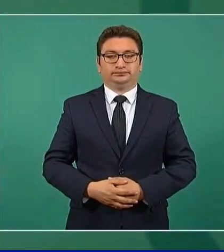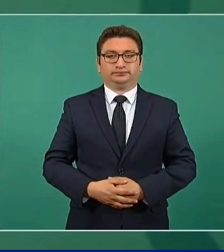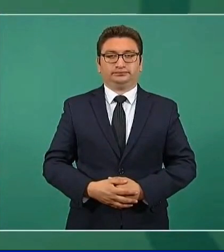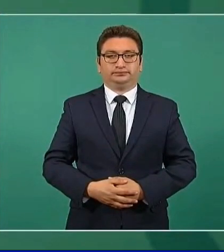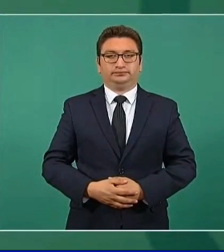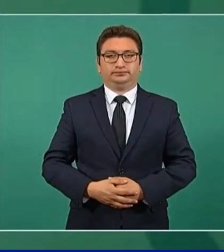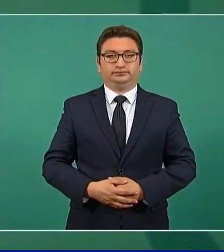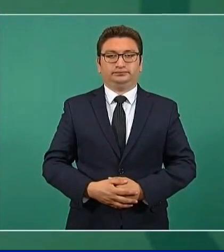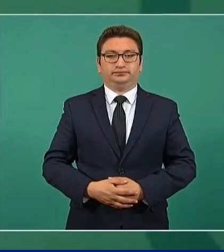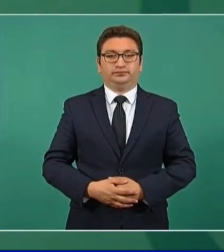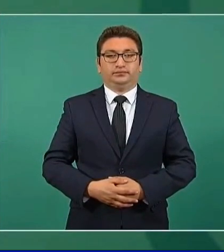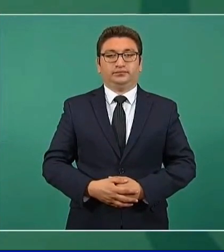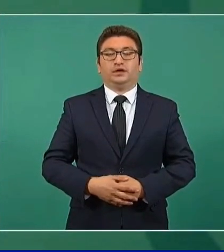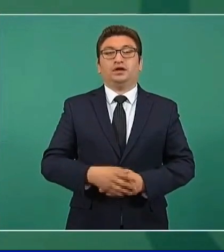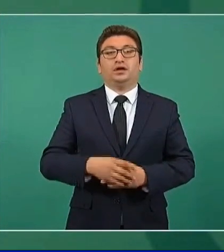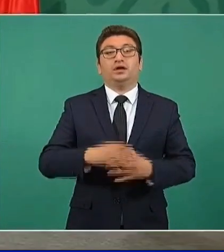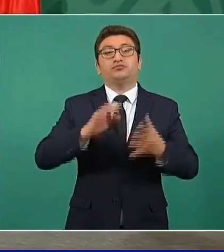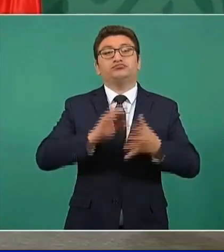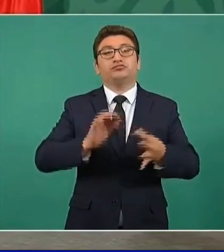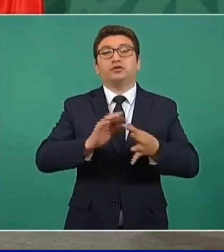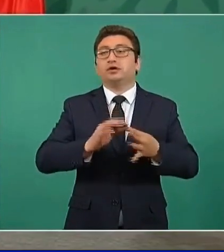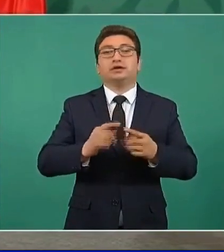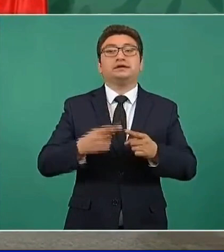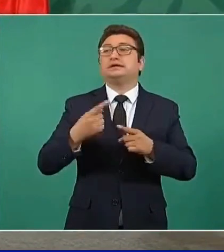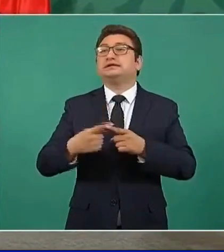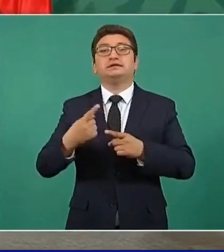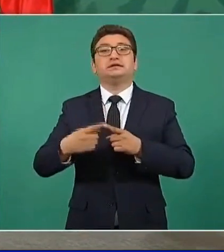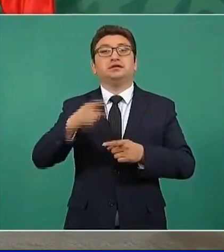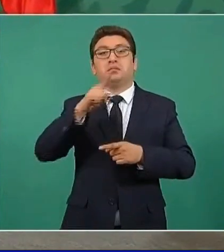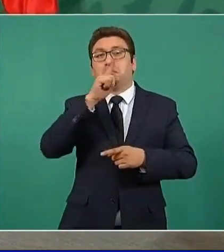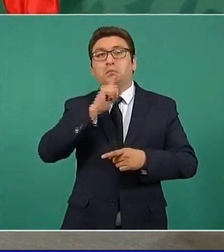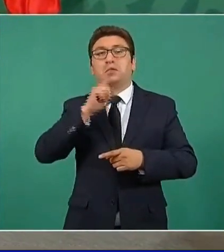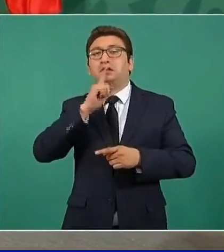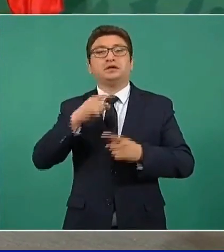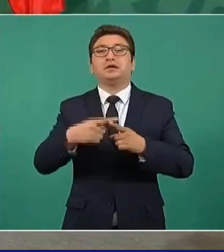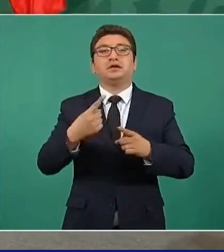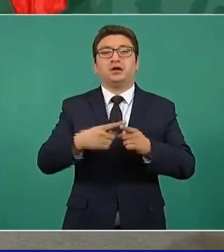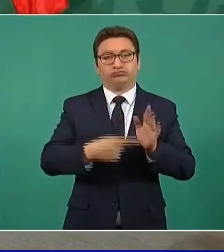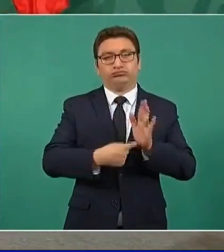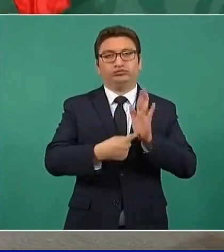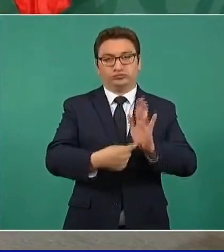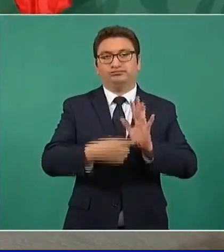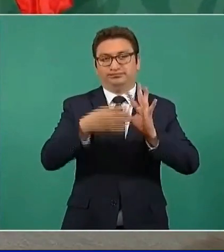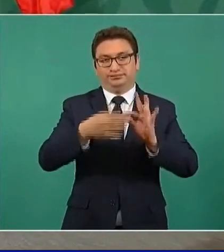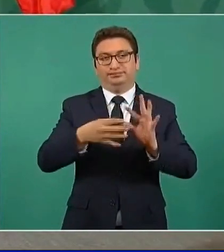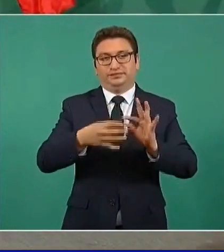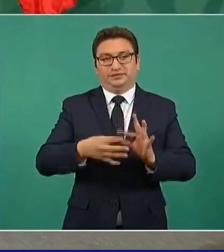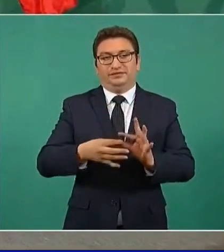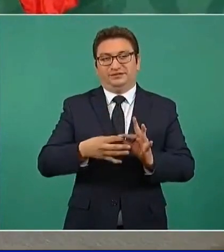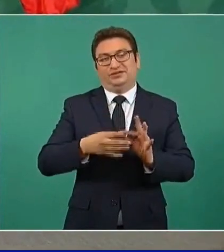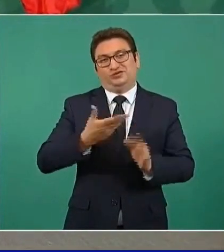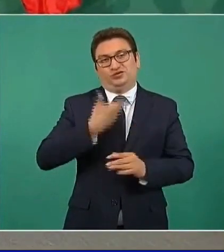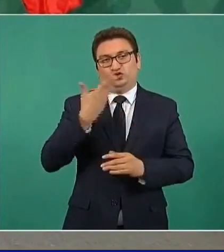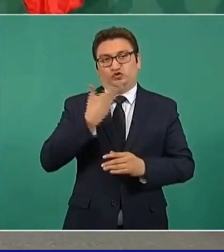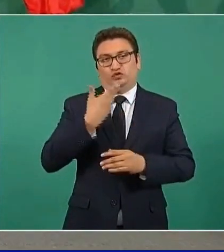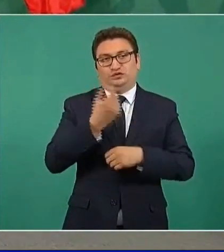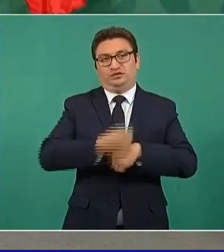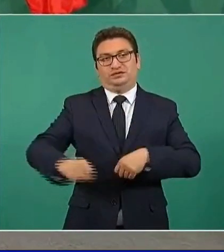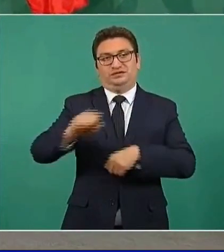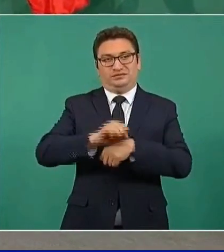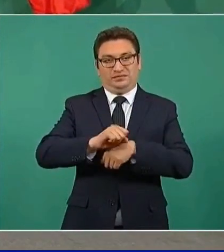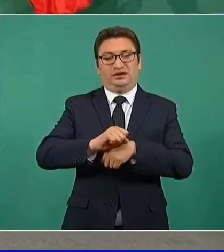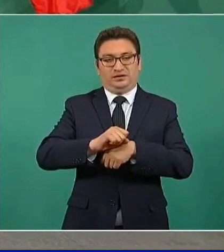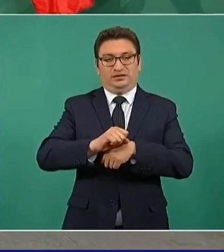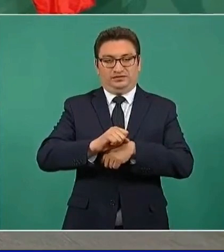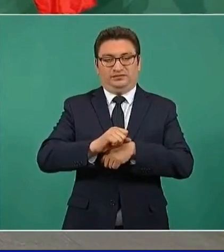dar a conocer el quién es quién en las mentiras, que también es cada semana